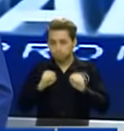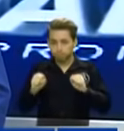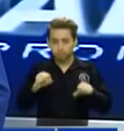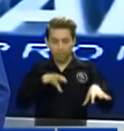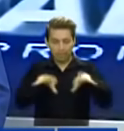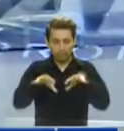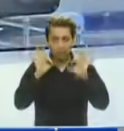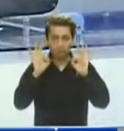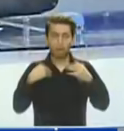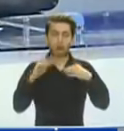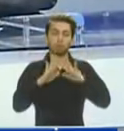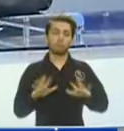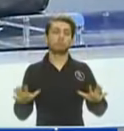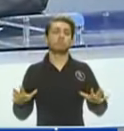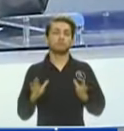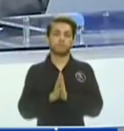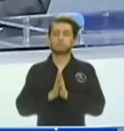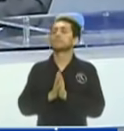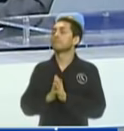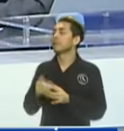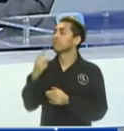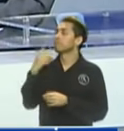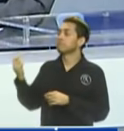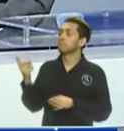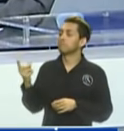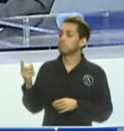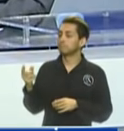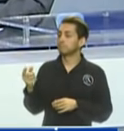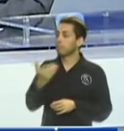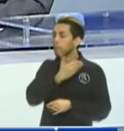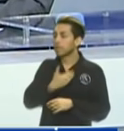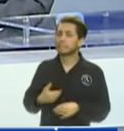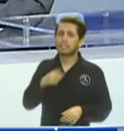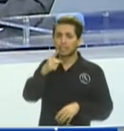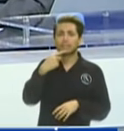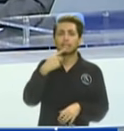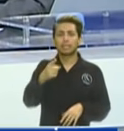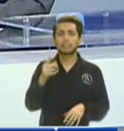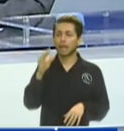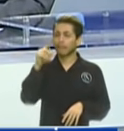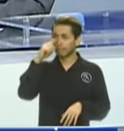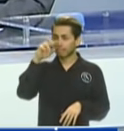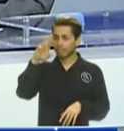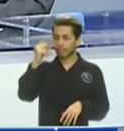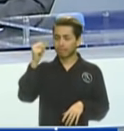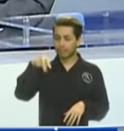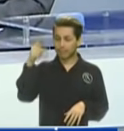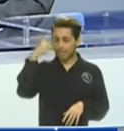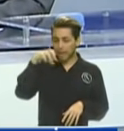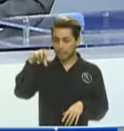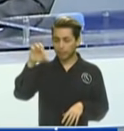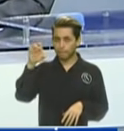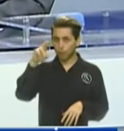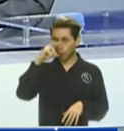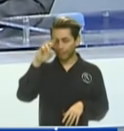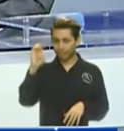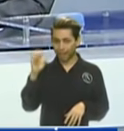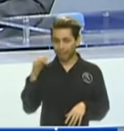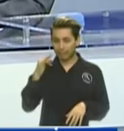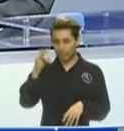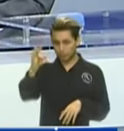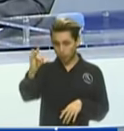tranquilos. Señor presidente, hablaba usted del transporte público que se va a ir evaluando, ya explicó lo de los centros